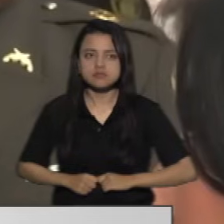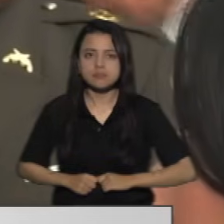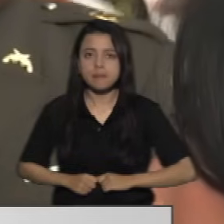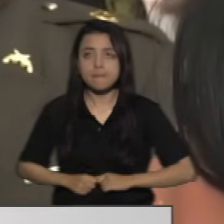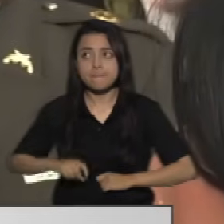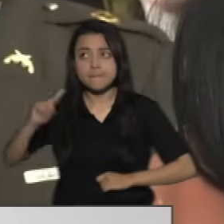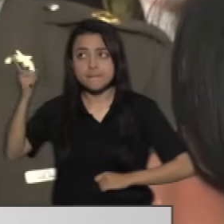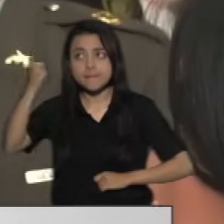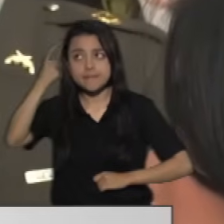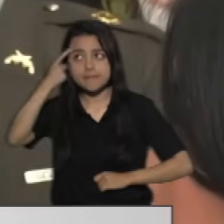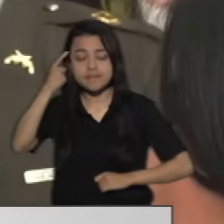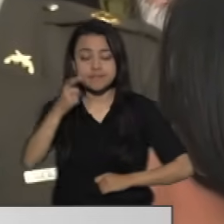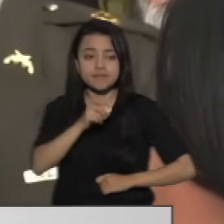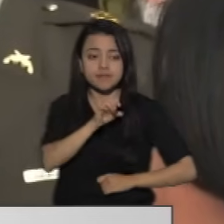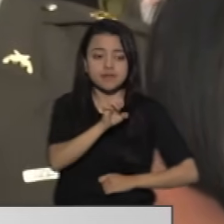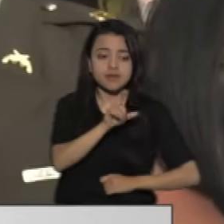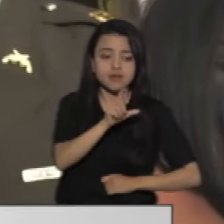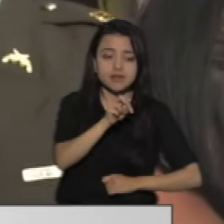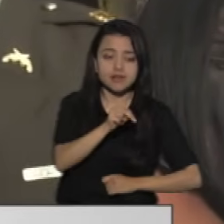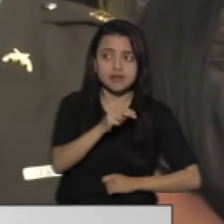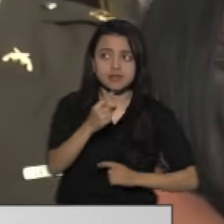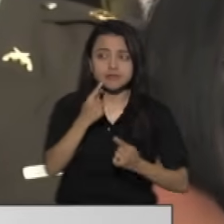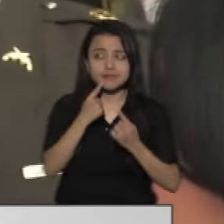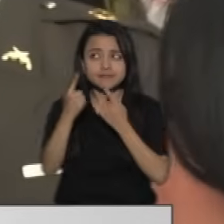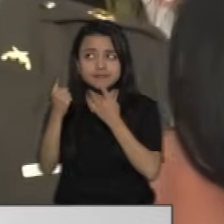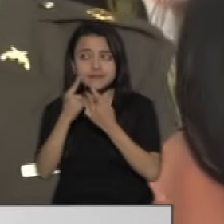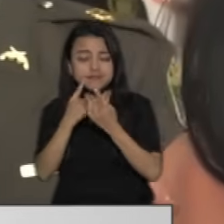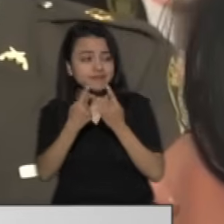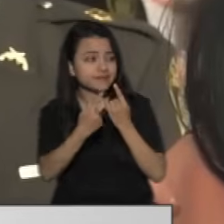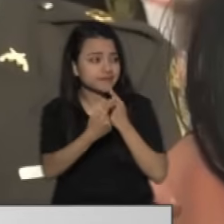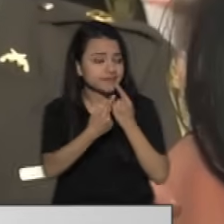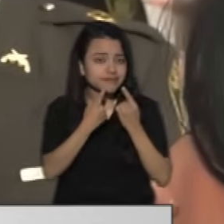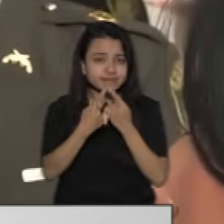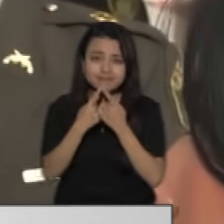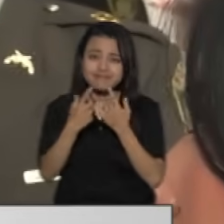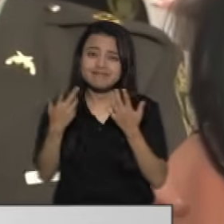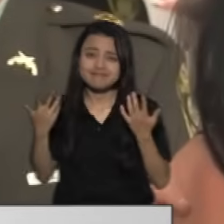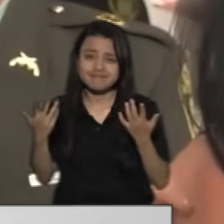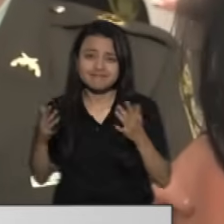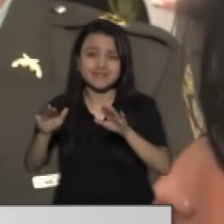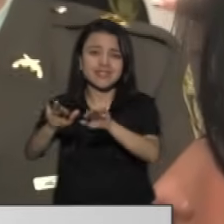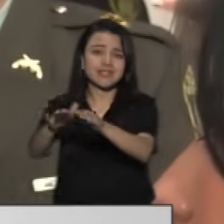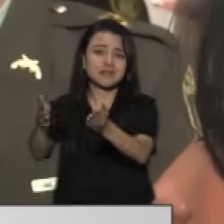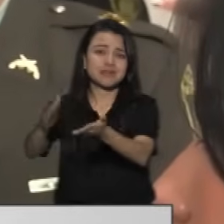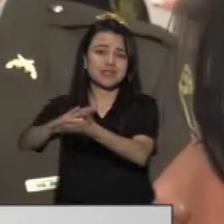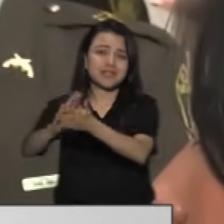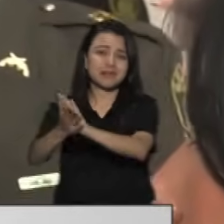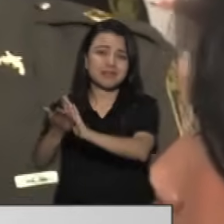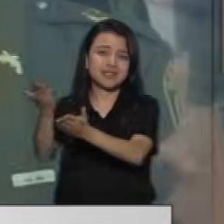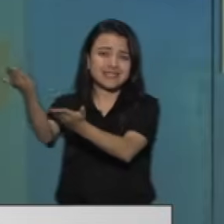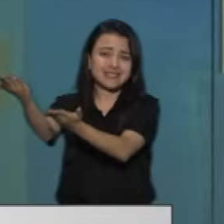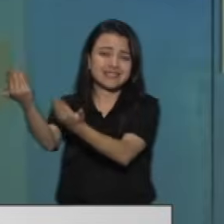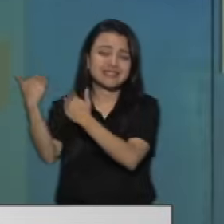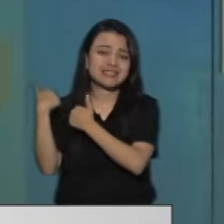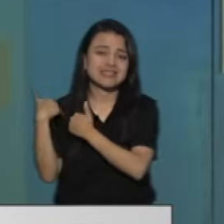ELN, pues pido comprensión, es quien está manejando directamente este proceso.